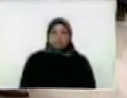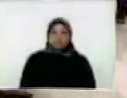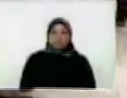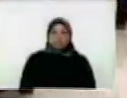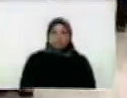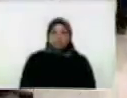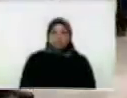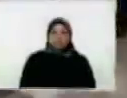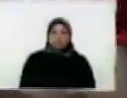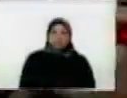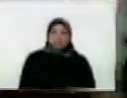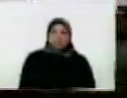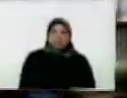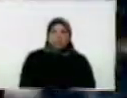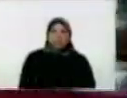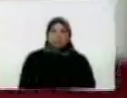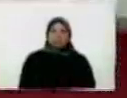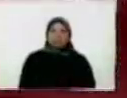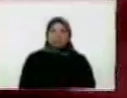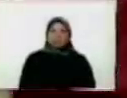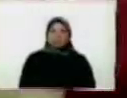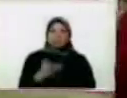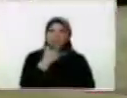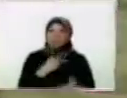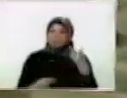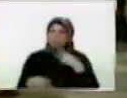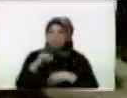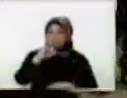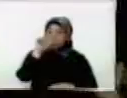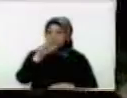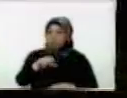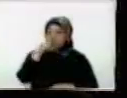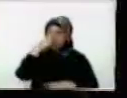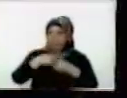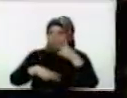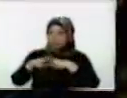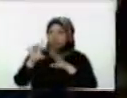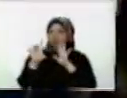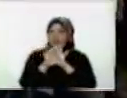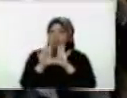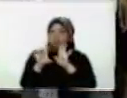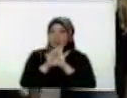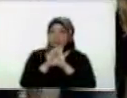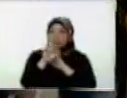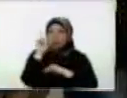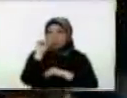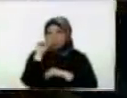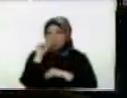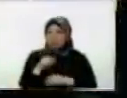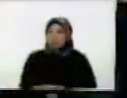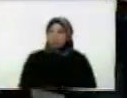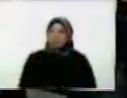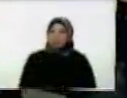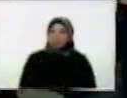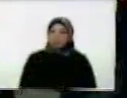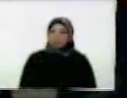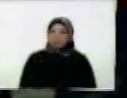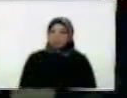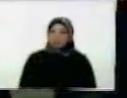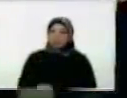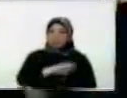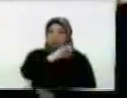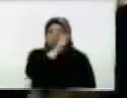compañero. Con su humildad, con su lealtad, pero con su